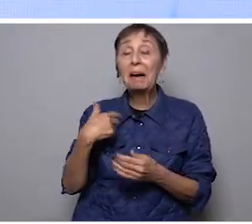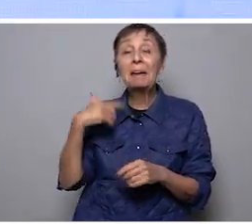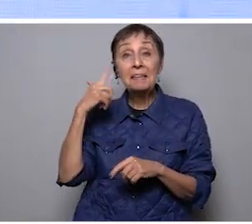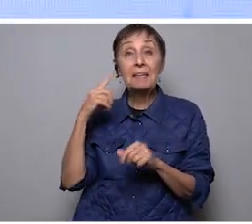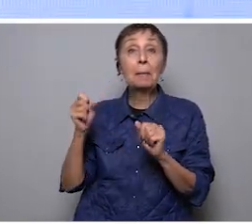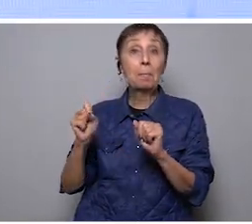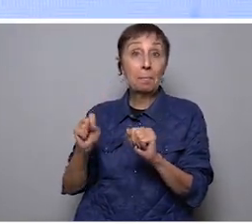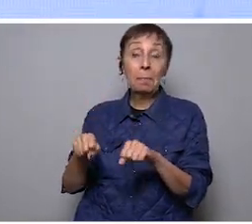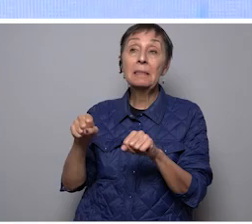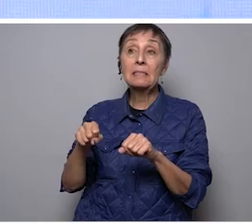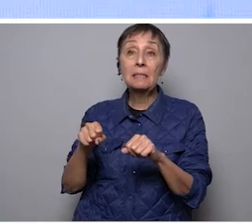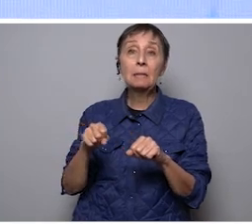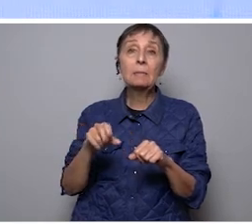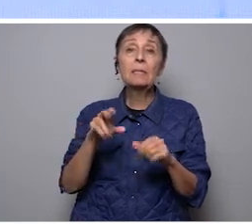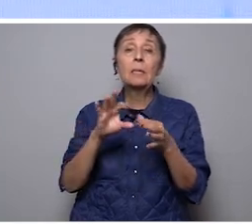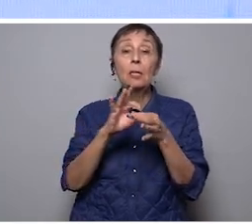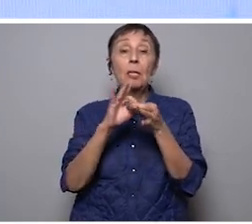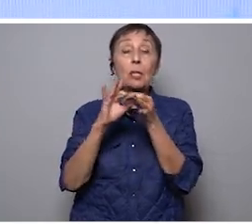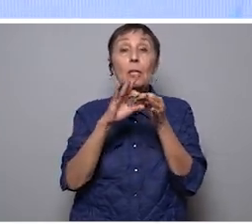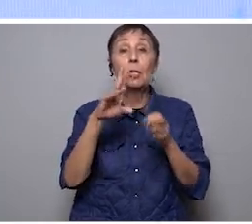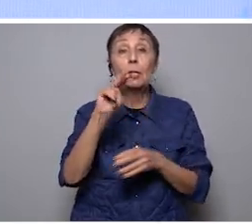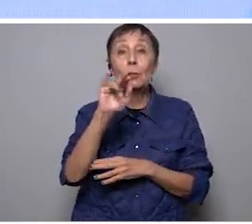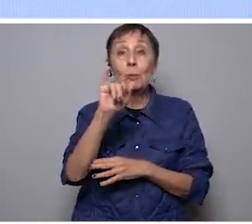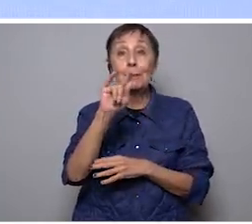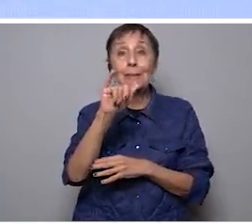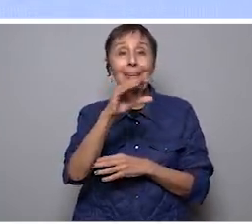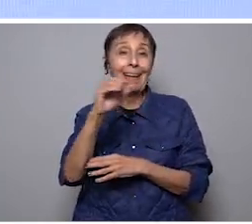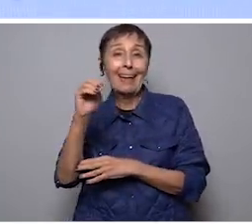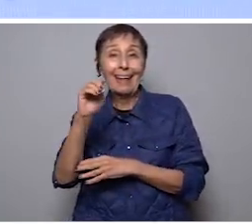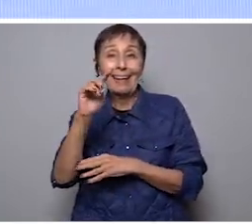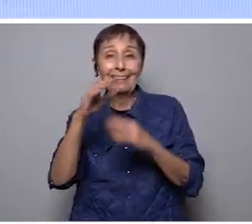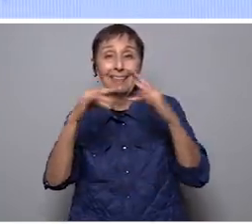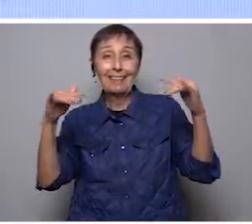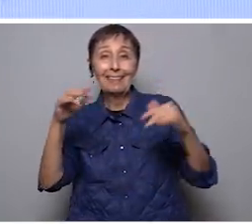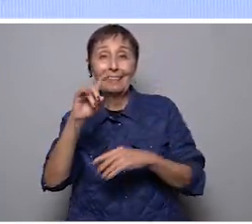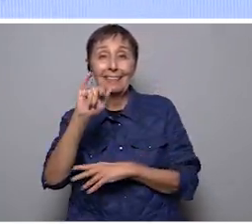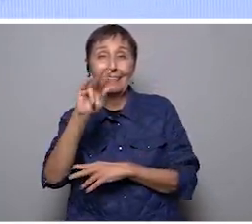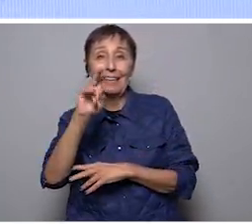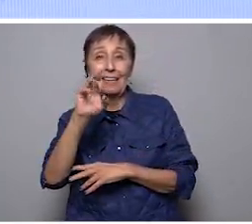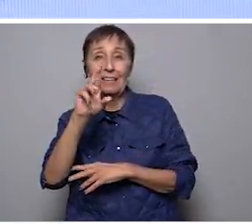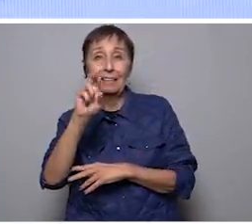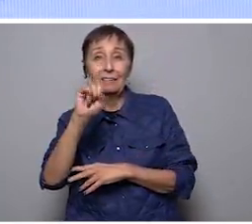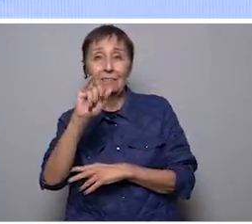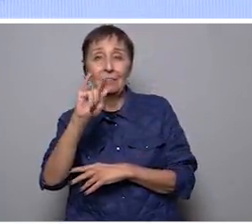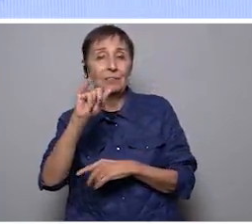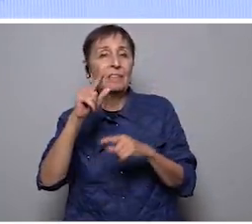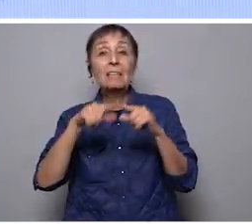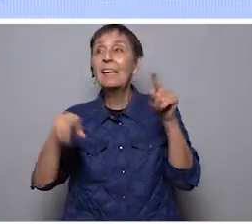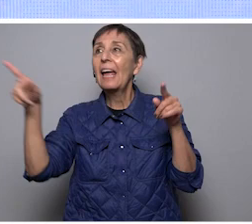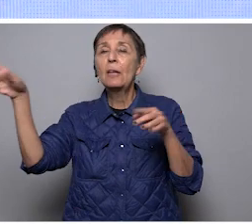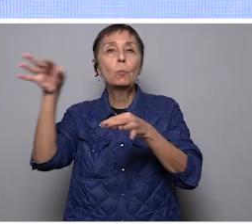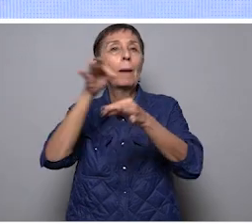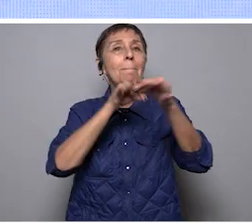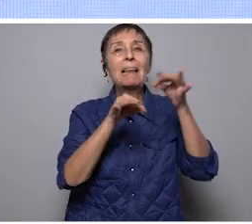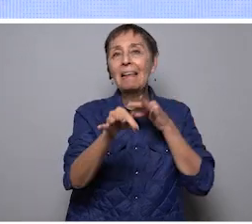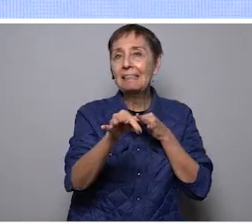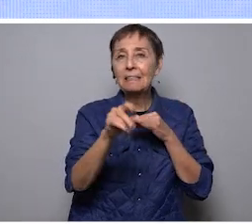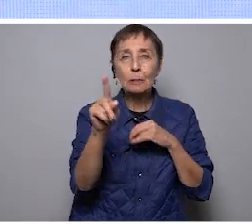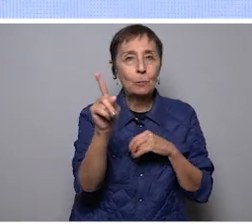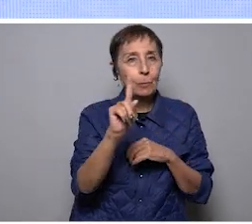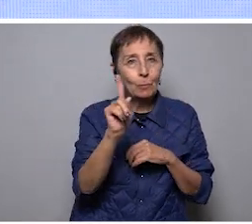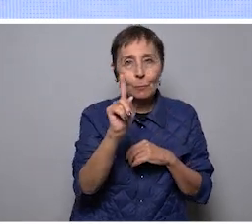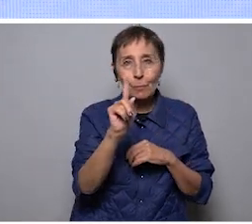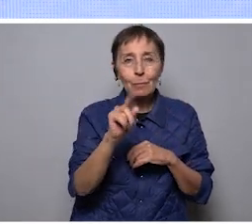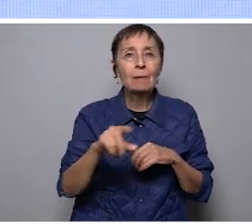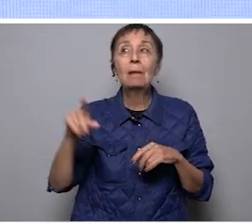diversidad no podemos superponer una realidad a la otra me parece que tanto nosotros los que hemos decidido